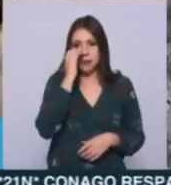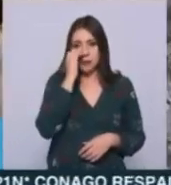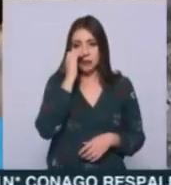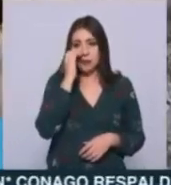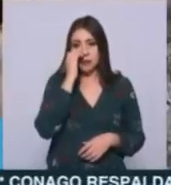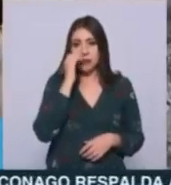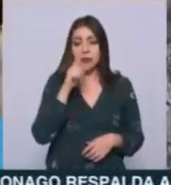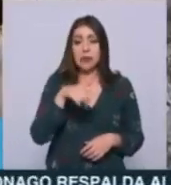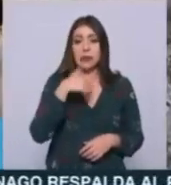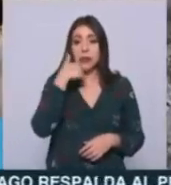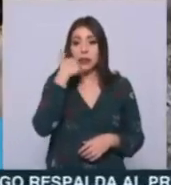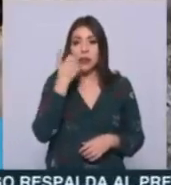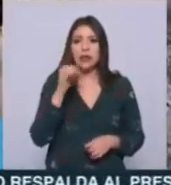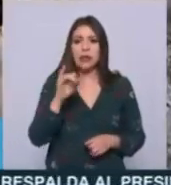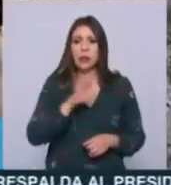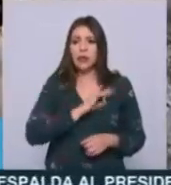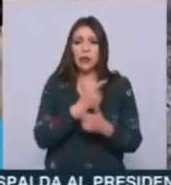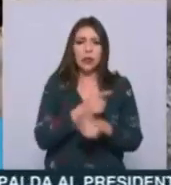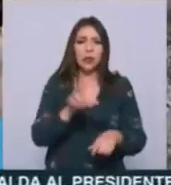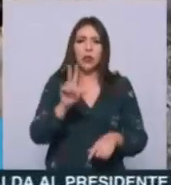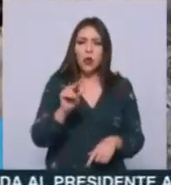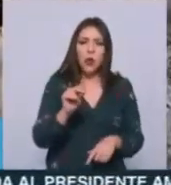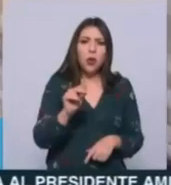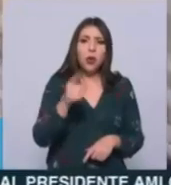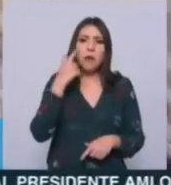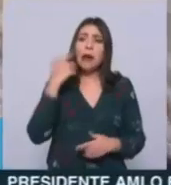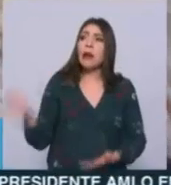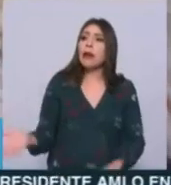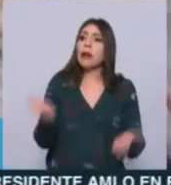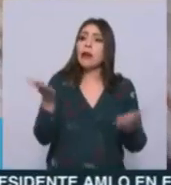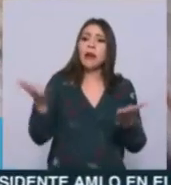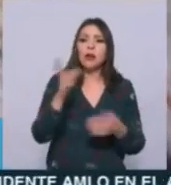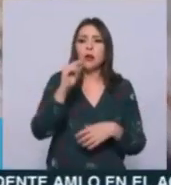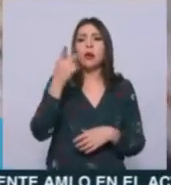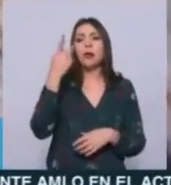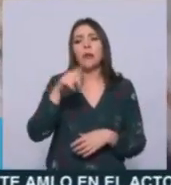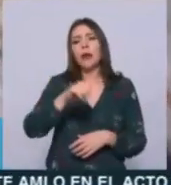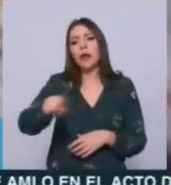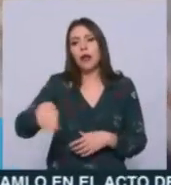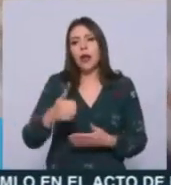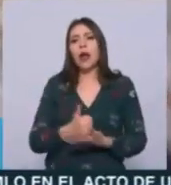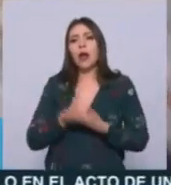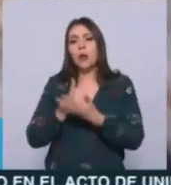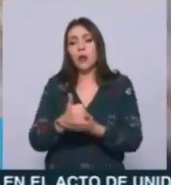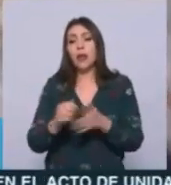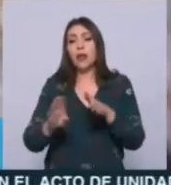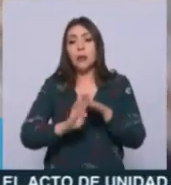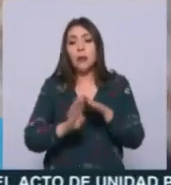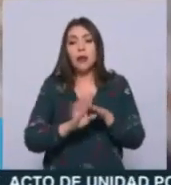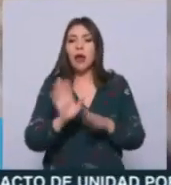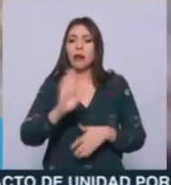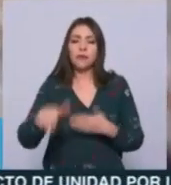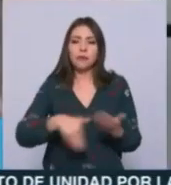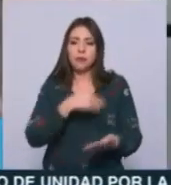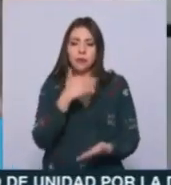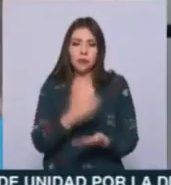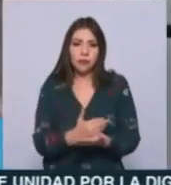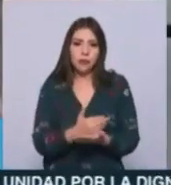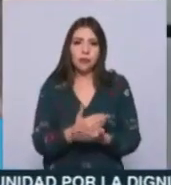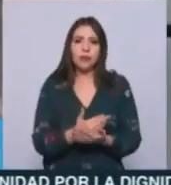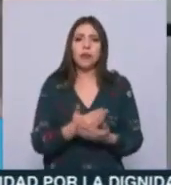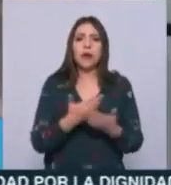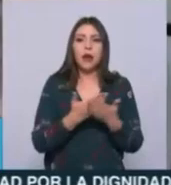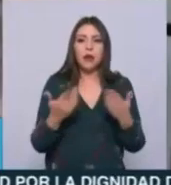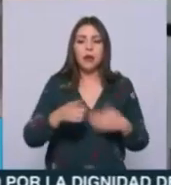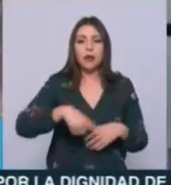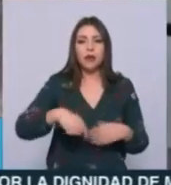es que fomente, sino que, pues bueno, dé algún tipo de ayuda a estos migrantes, pues se van a detener. Por eso el despliegue en la frontera